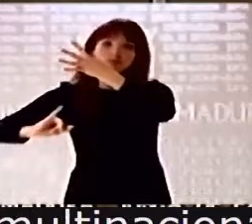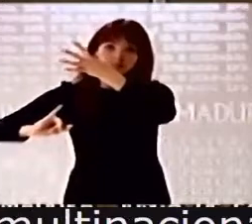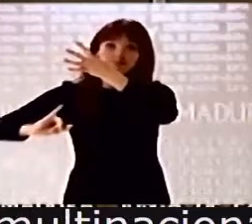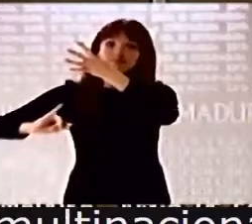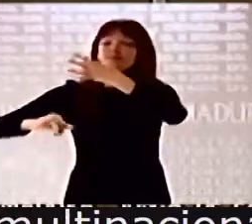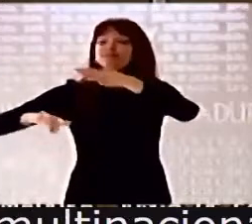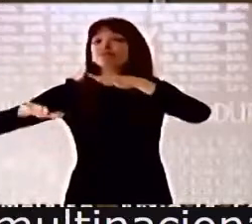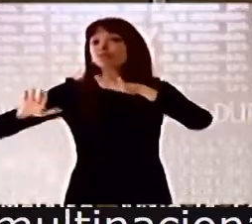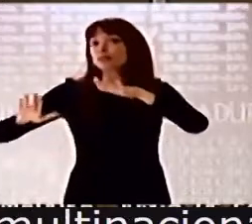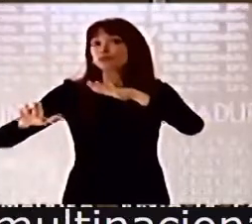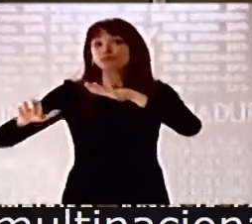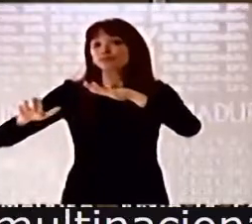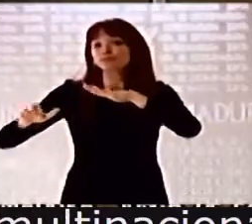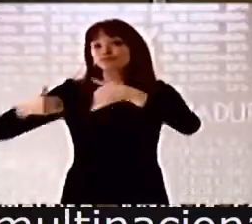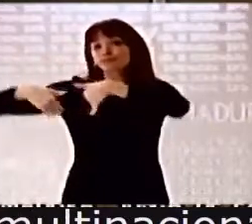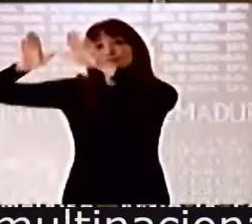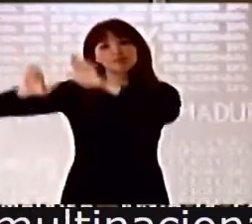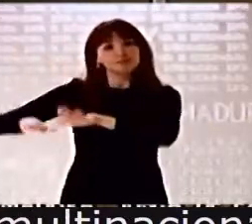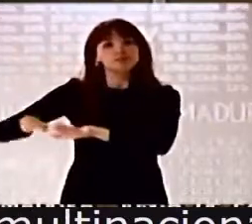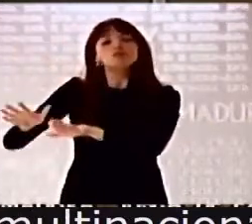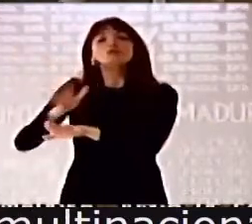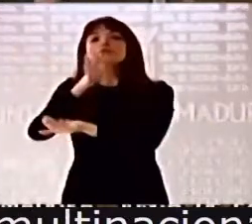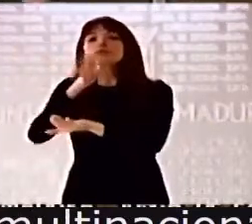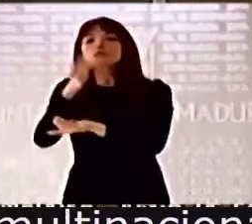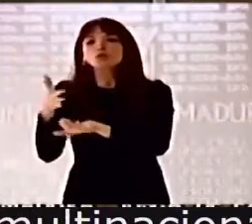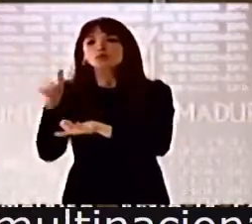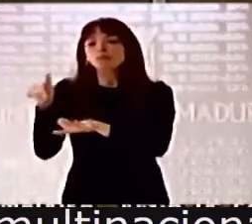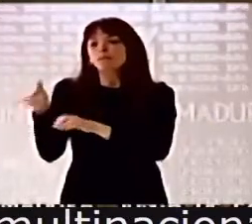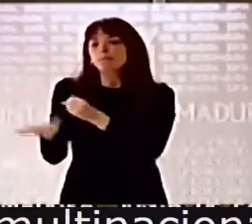pero los tengo inmovilizados porque su matriz,